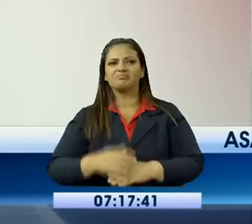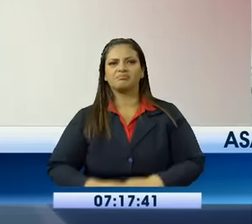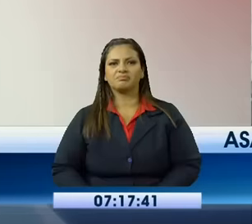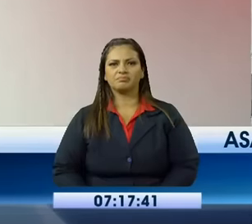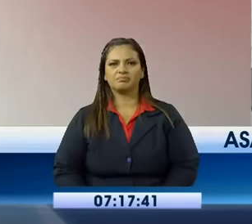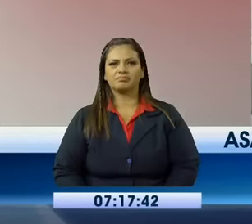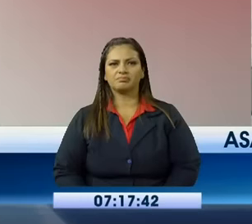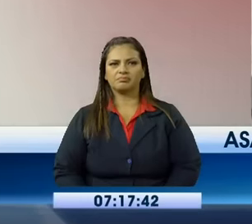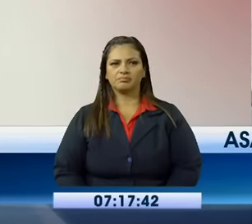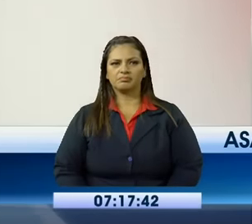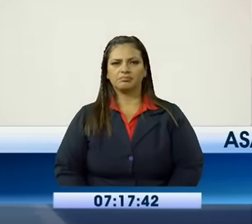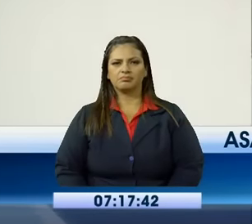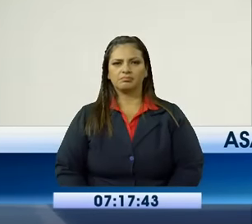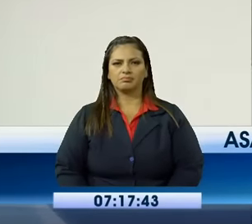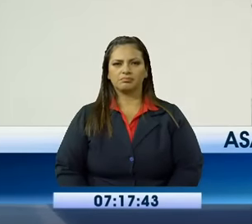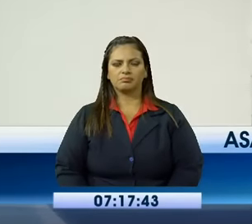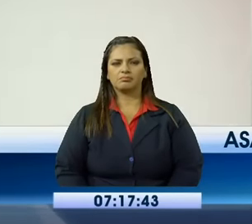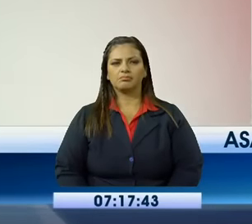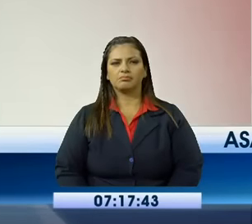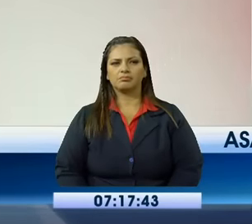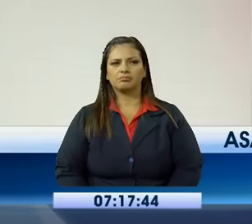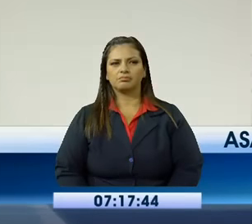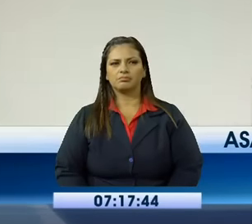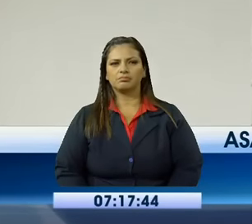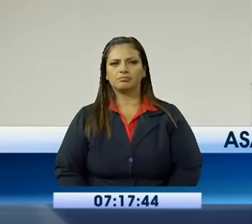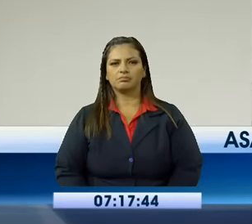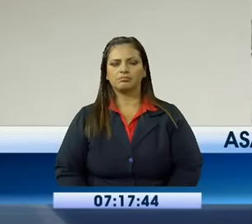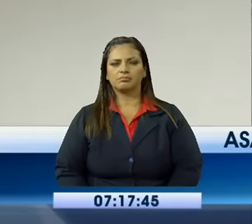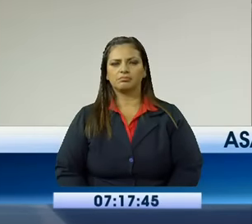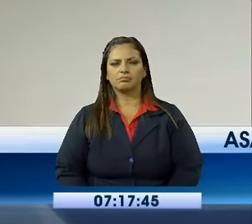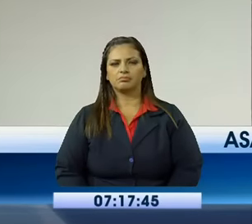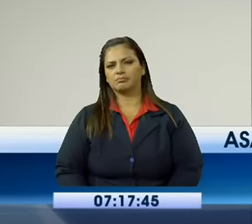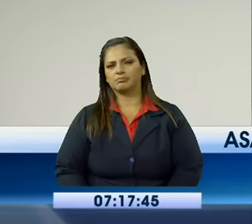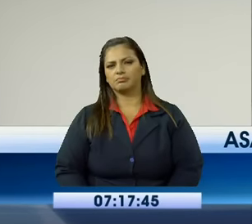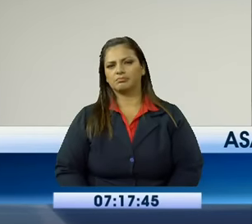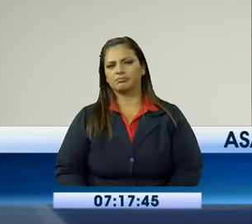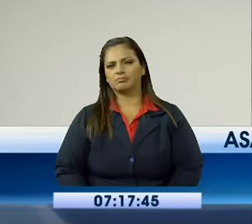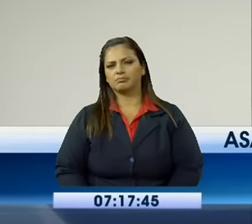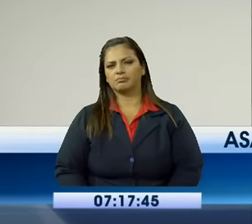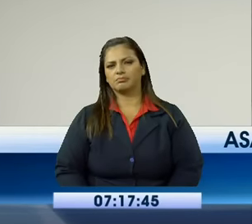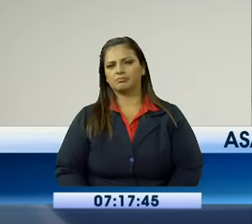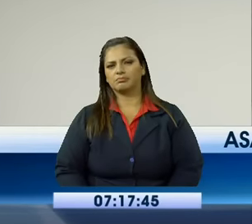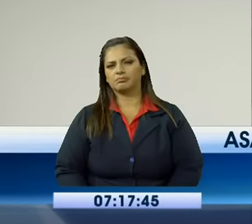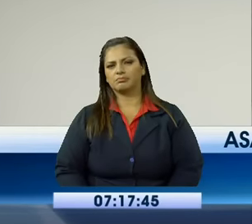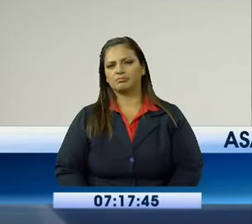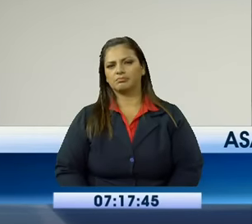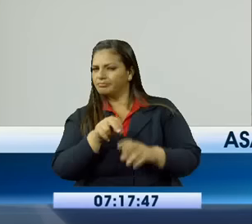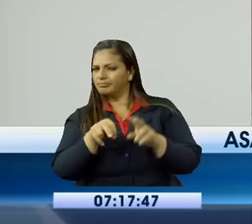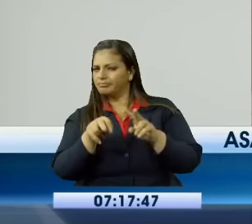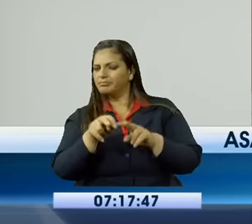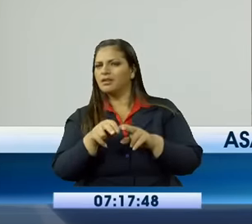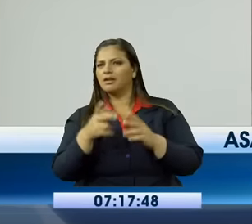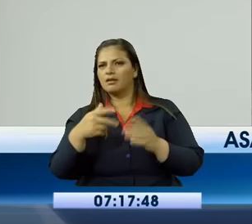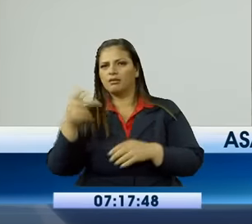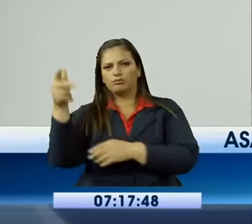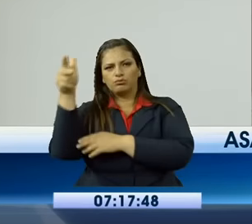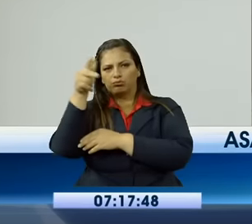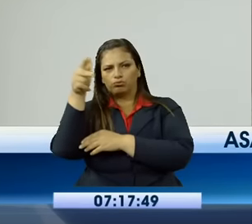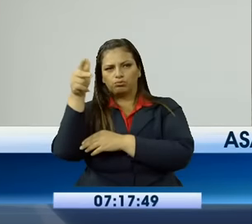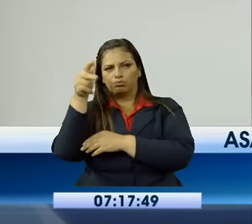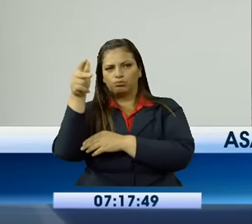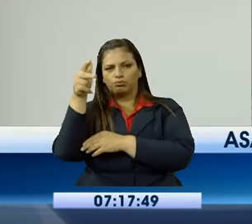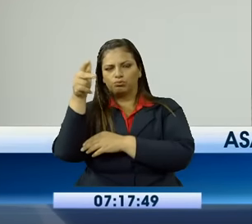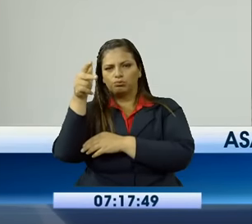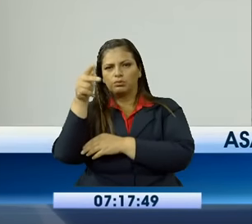Ahí está, ya la gente, mira, anda por ahí. Ahí llega. Hugo, yo estoy segura de que este video que hemos compartido con la nuestros policía, televidentes, claro, no,